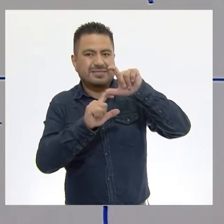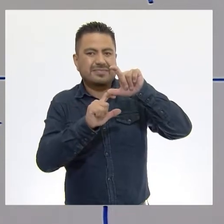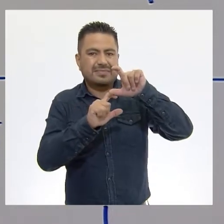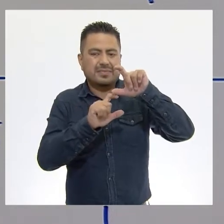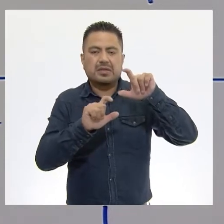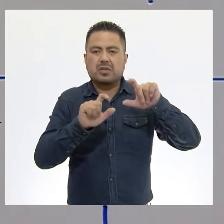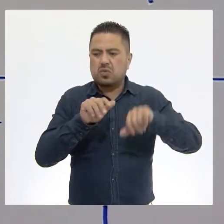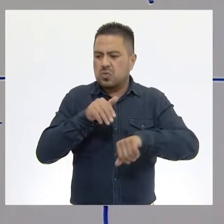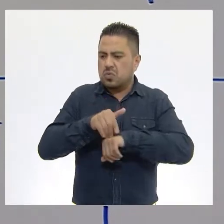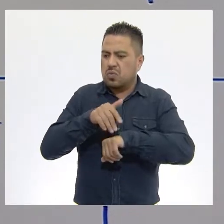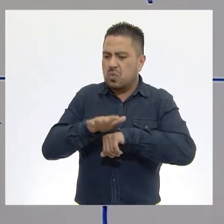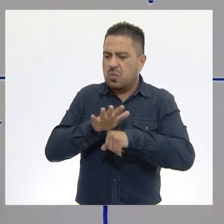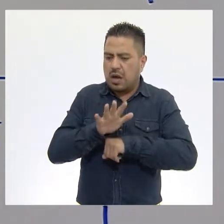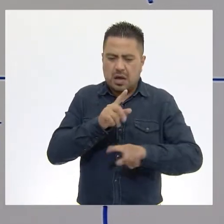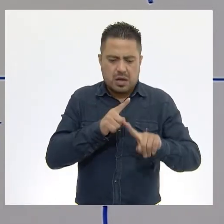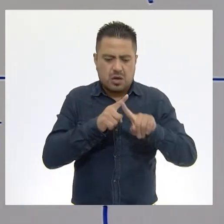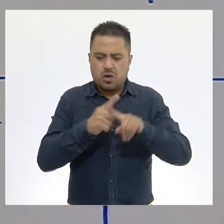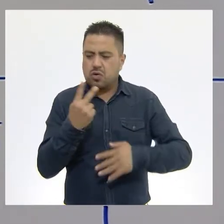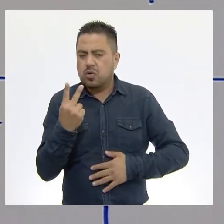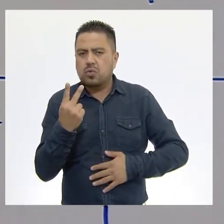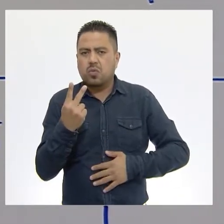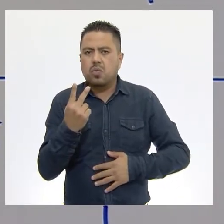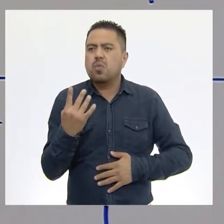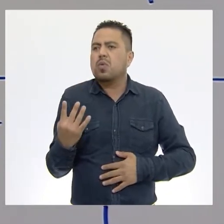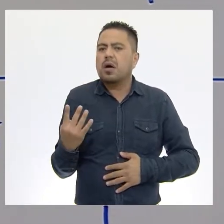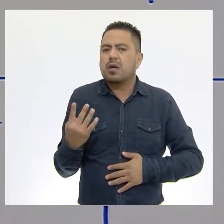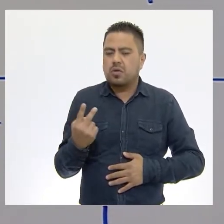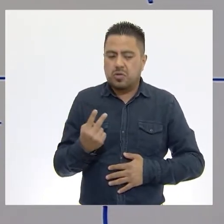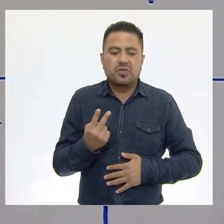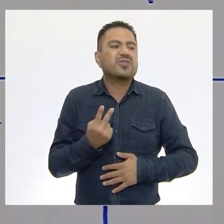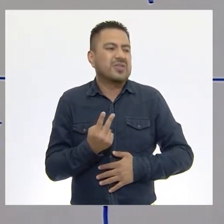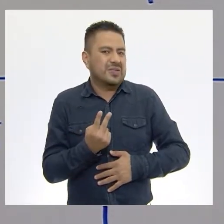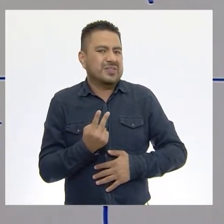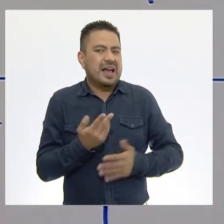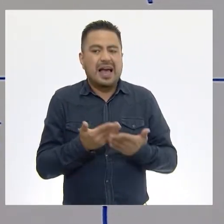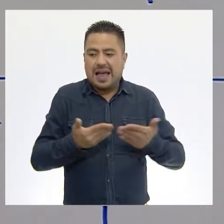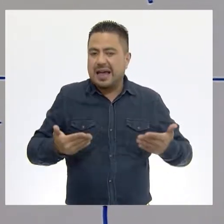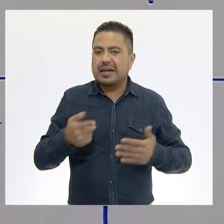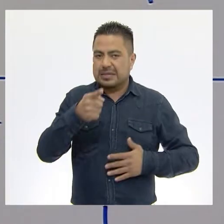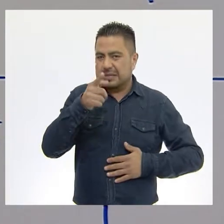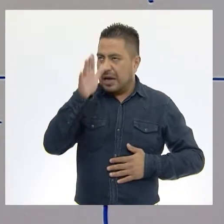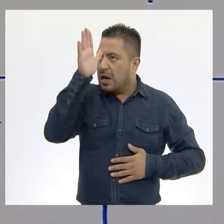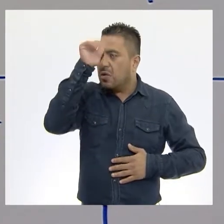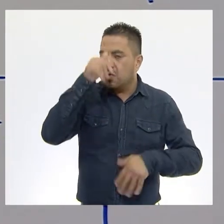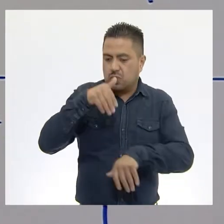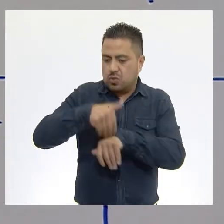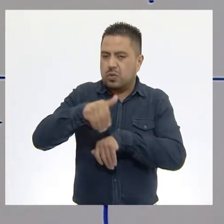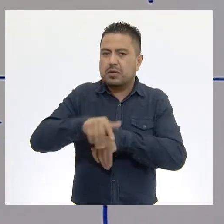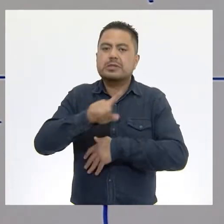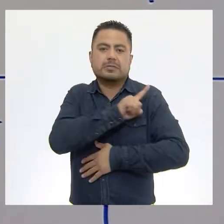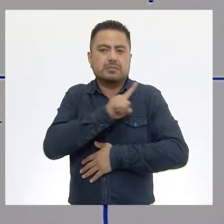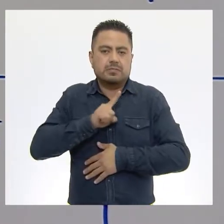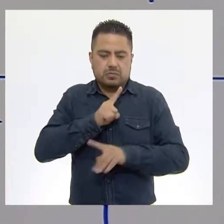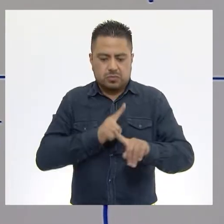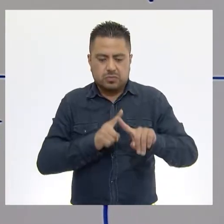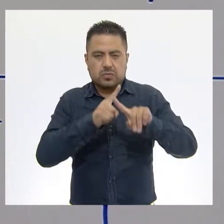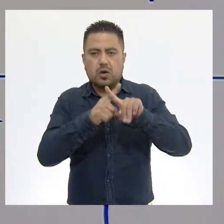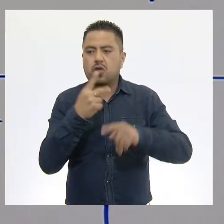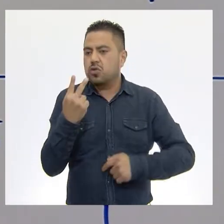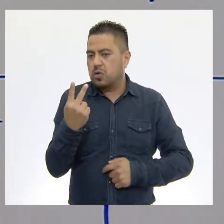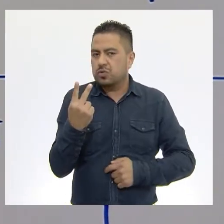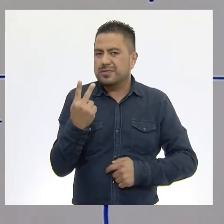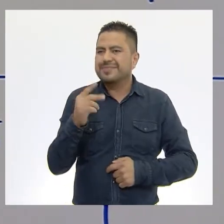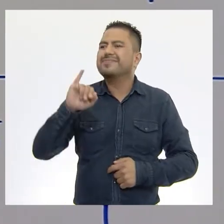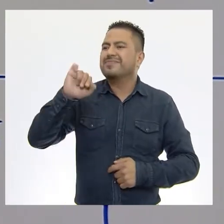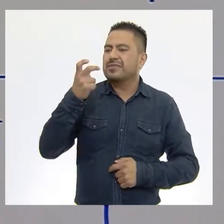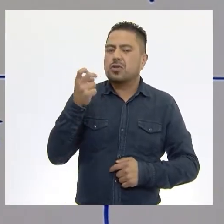Sí. ¿Qué número multiplicado por 2 nos da 4? 2. Entonces también recordemos que el numerador tendríamos que multiplicarlo por 2.